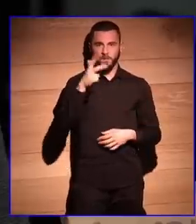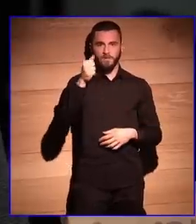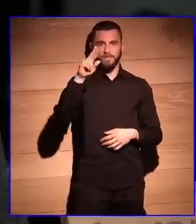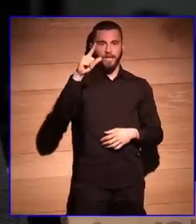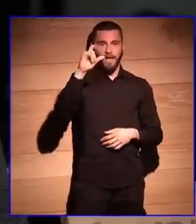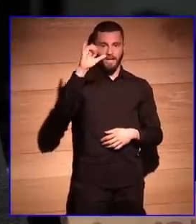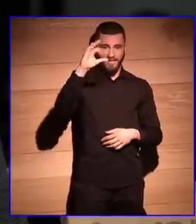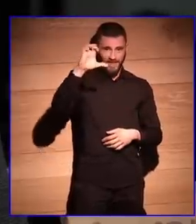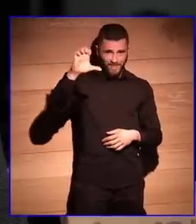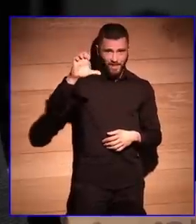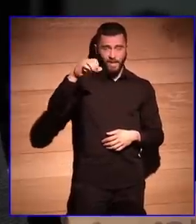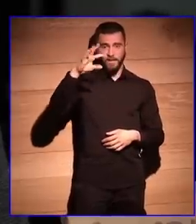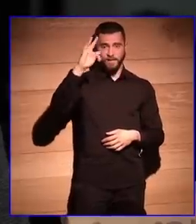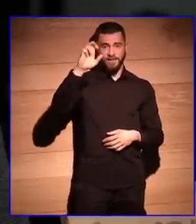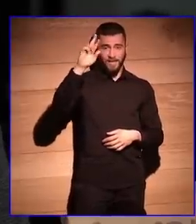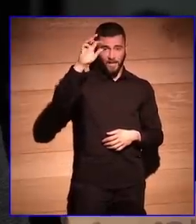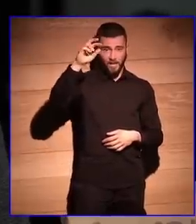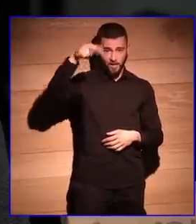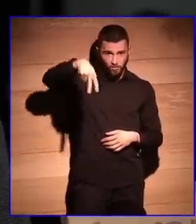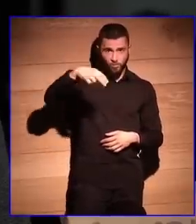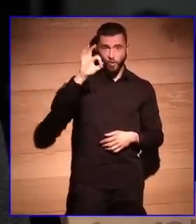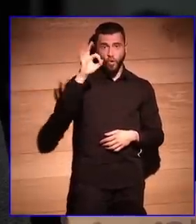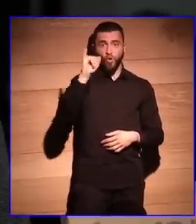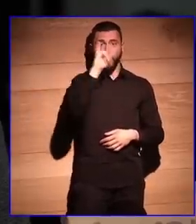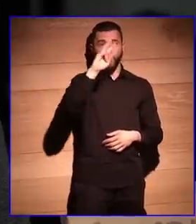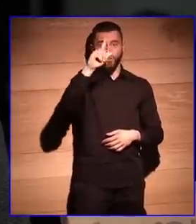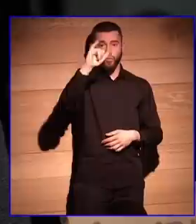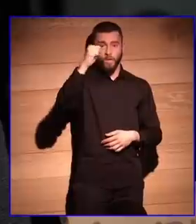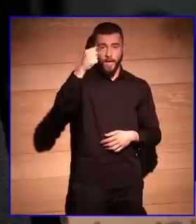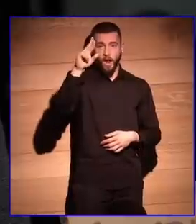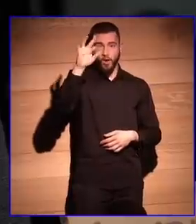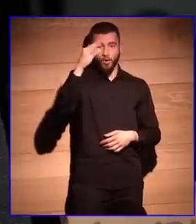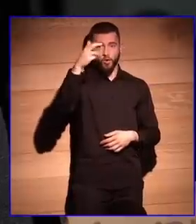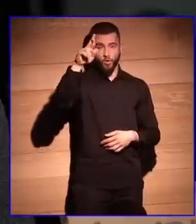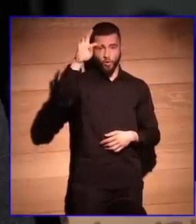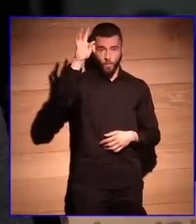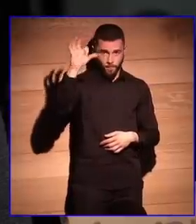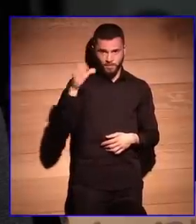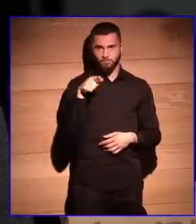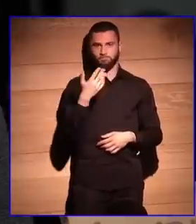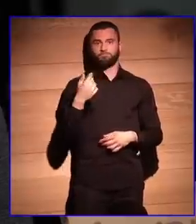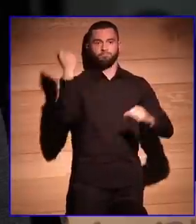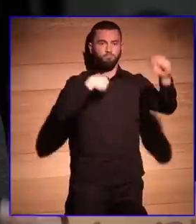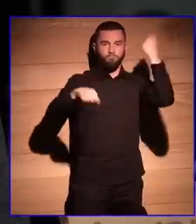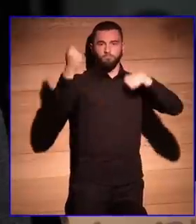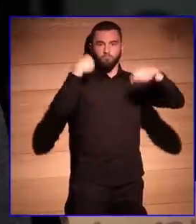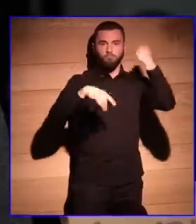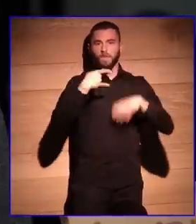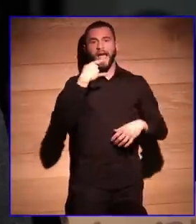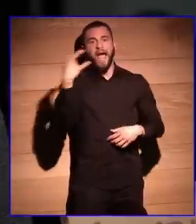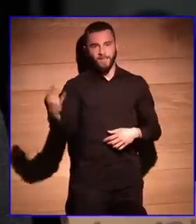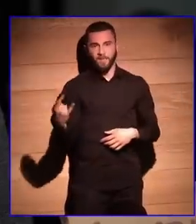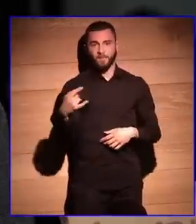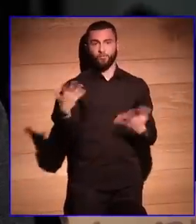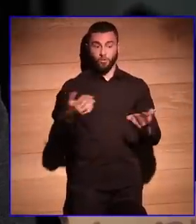Theron o sea Julia Roberts. De hecho, componen personajes muy atractivos. Y muchas veces podríamos pensar, por lo tanto, ahora los